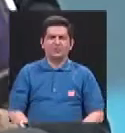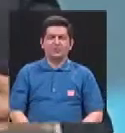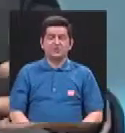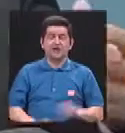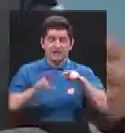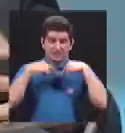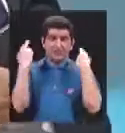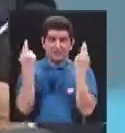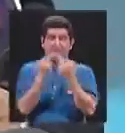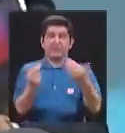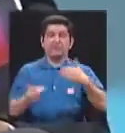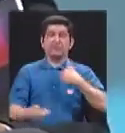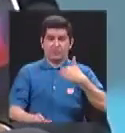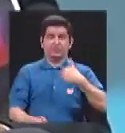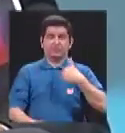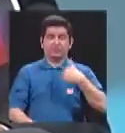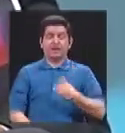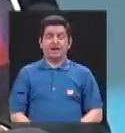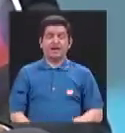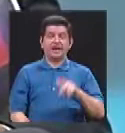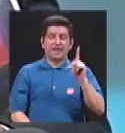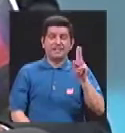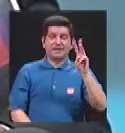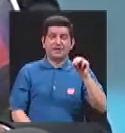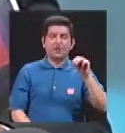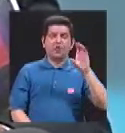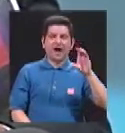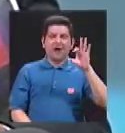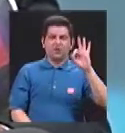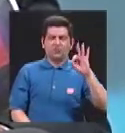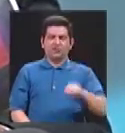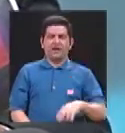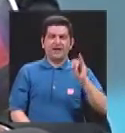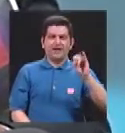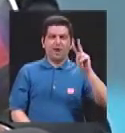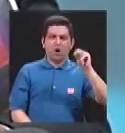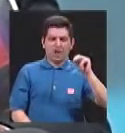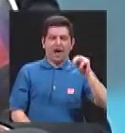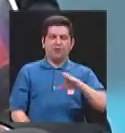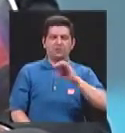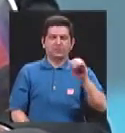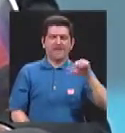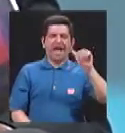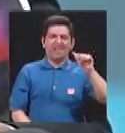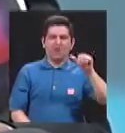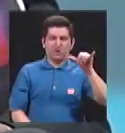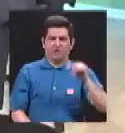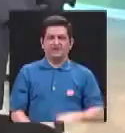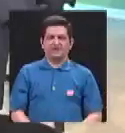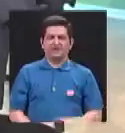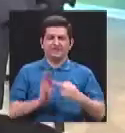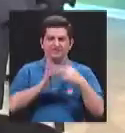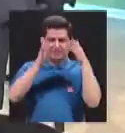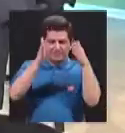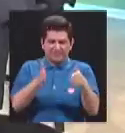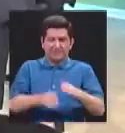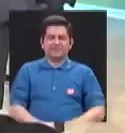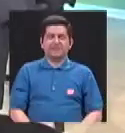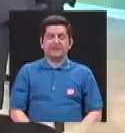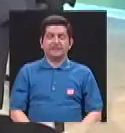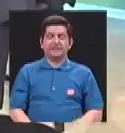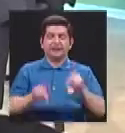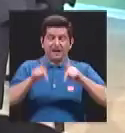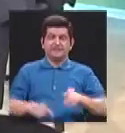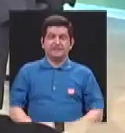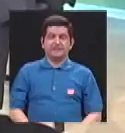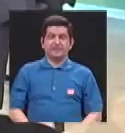entrevista, de ese lindo encuentro que sostuvieron Quitico Moreno, Carlos Frer, Ingo Niehaus y Antonio Iglesias, representando